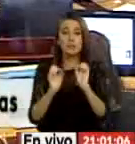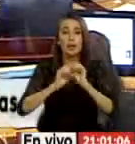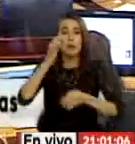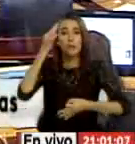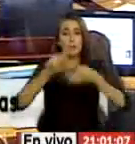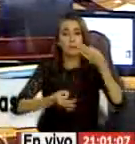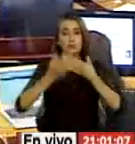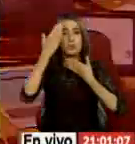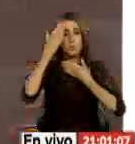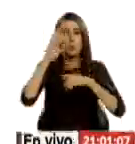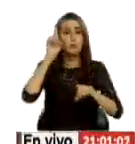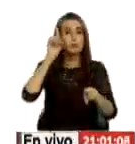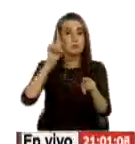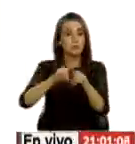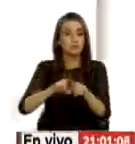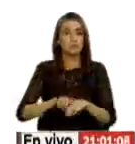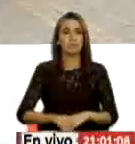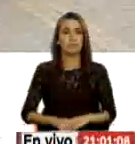juicio político.